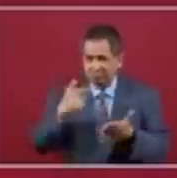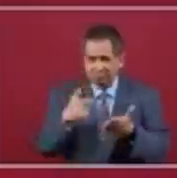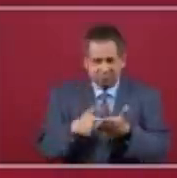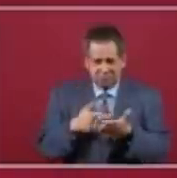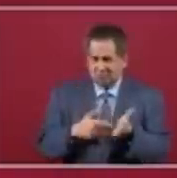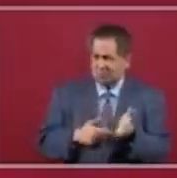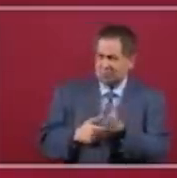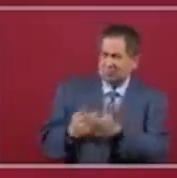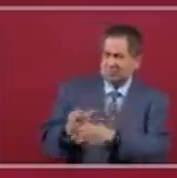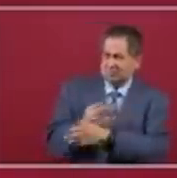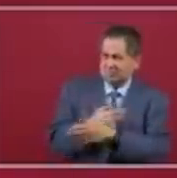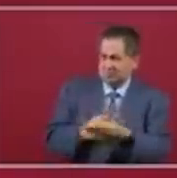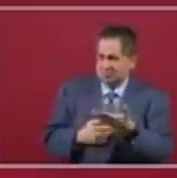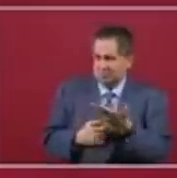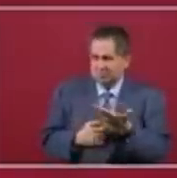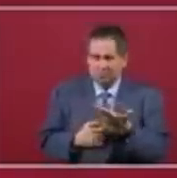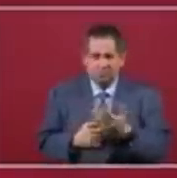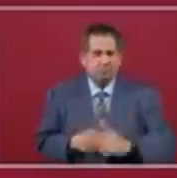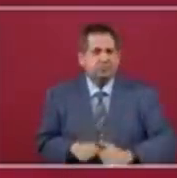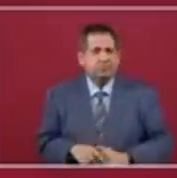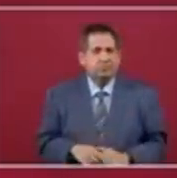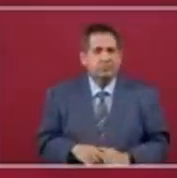por arriba de lo normal.